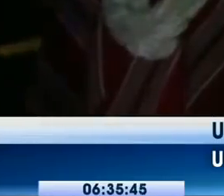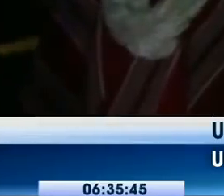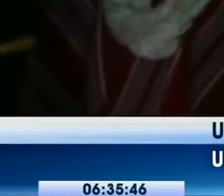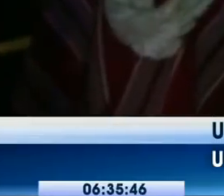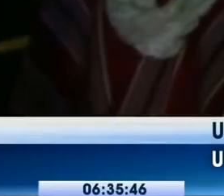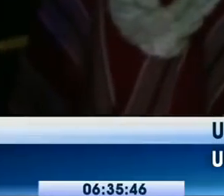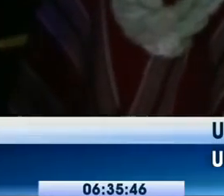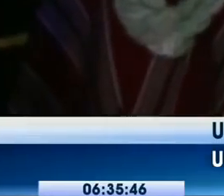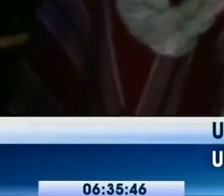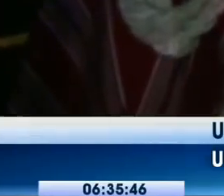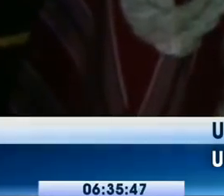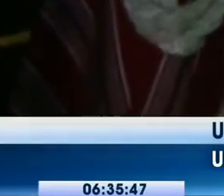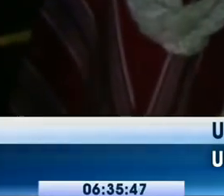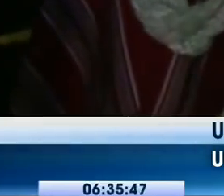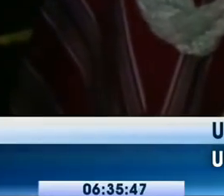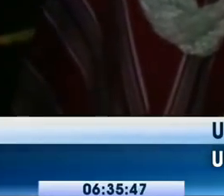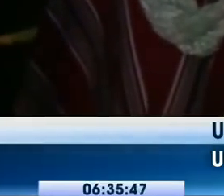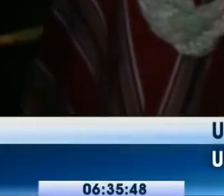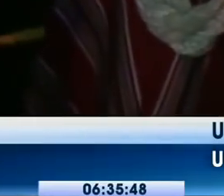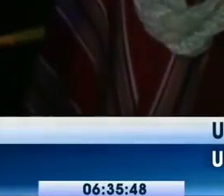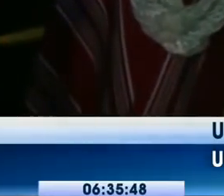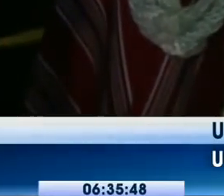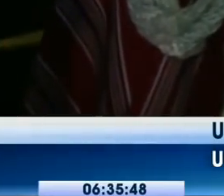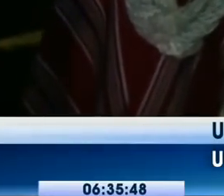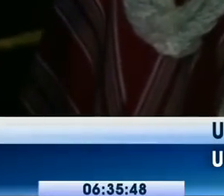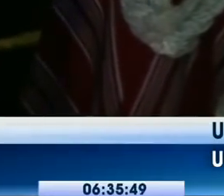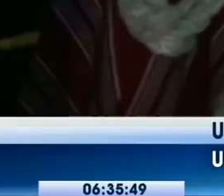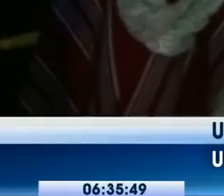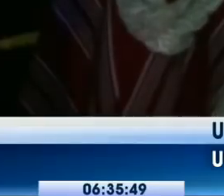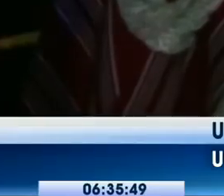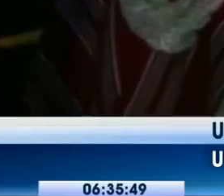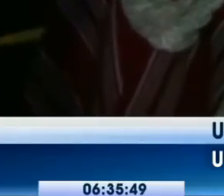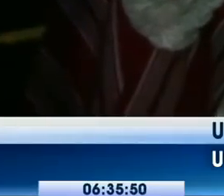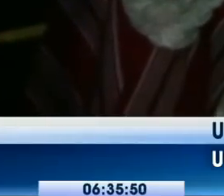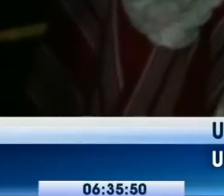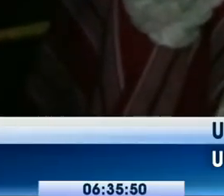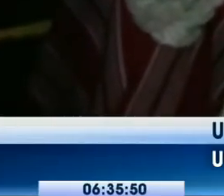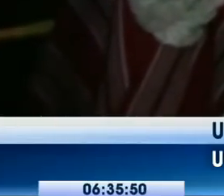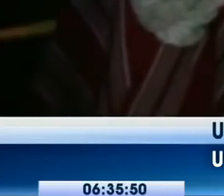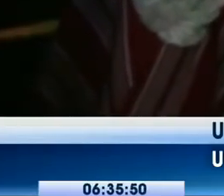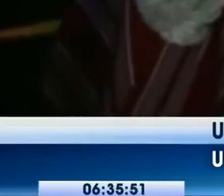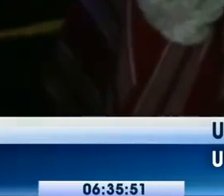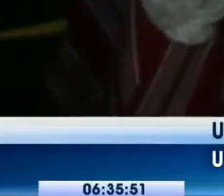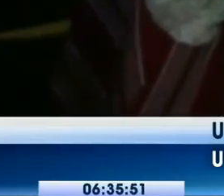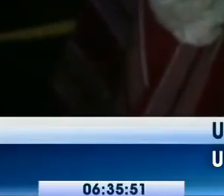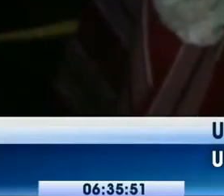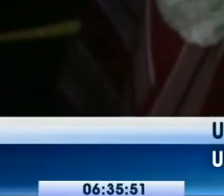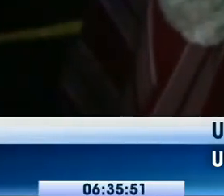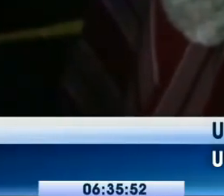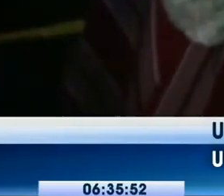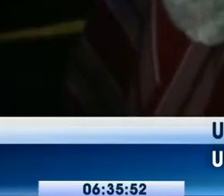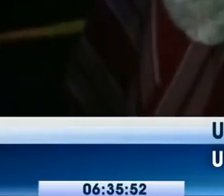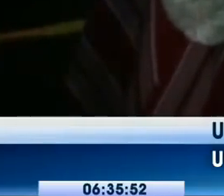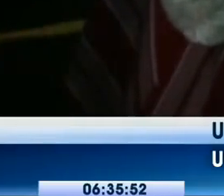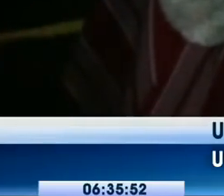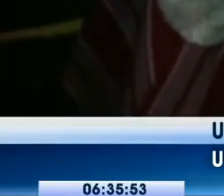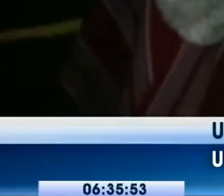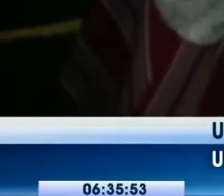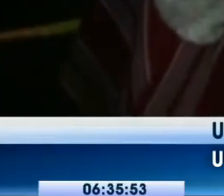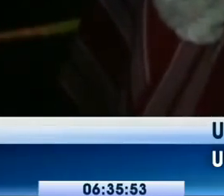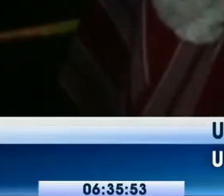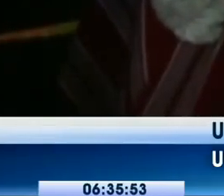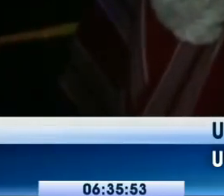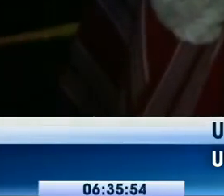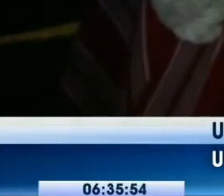Impactante, imagínense, eso suceda en un centro de la ciudad, por si no, porque nosotros somos de Cajabamba. Que pase en centro de Cajabamba o alguna